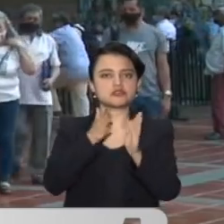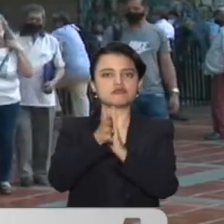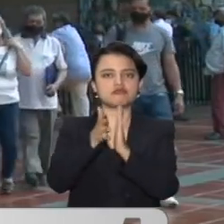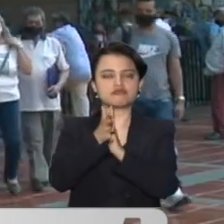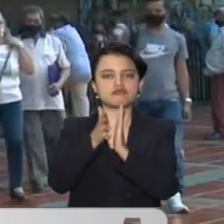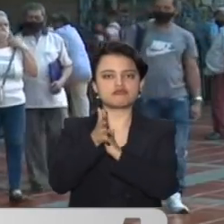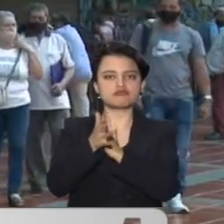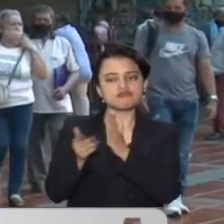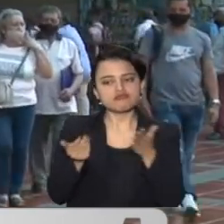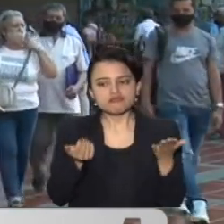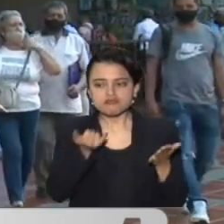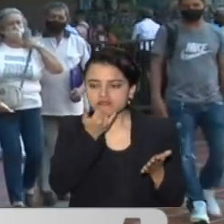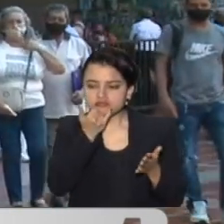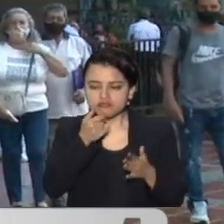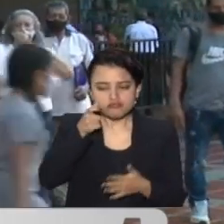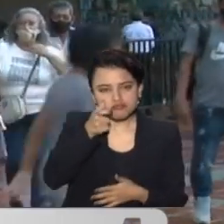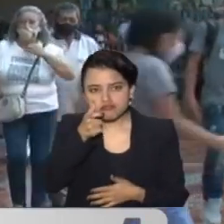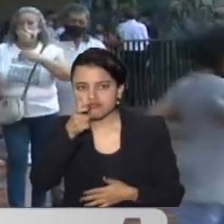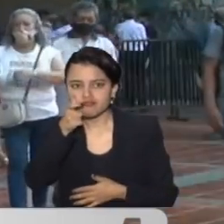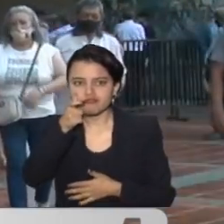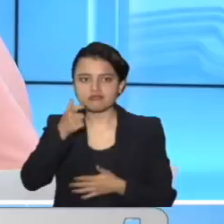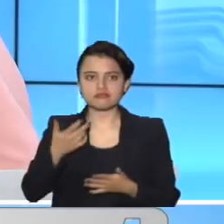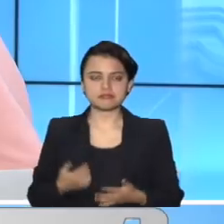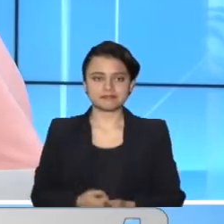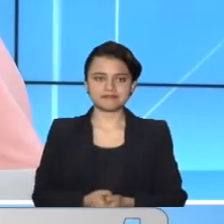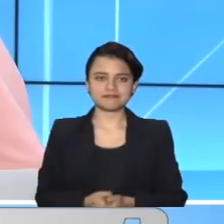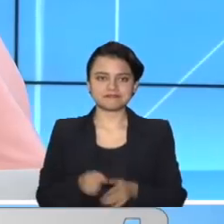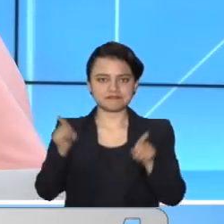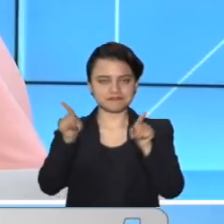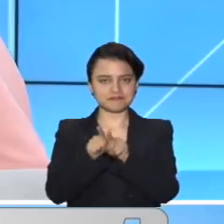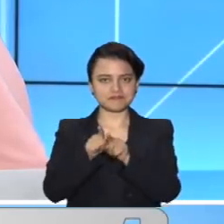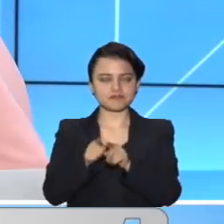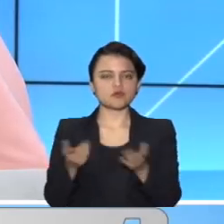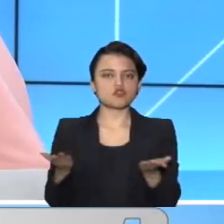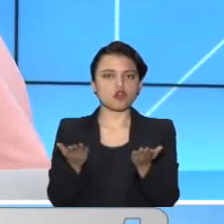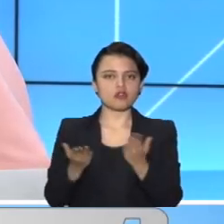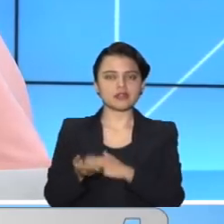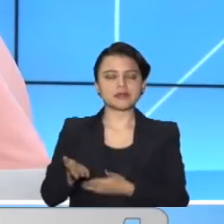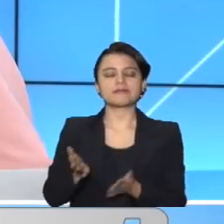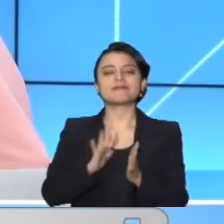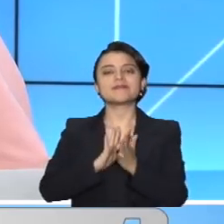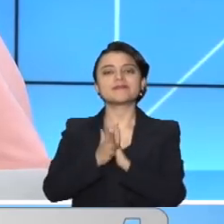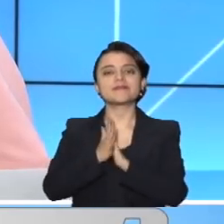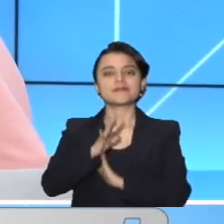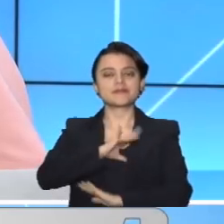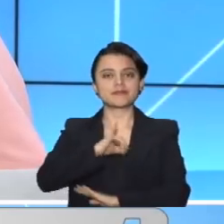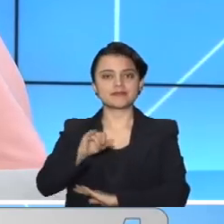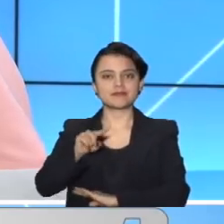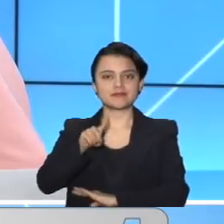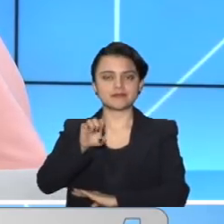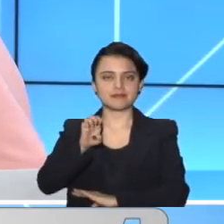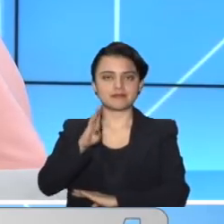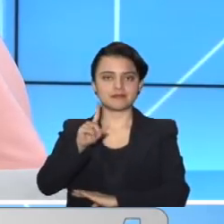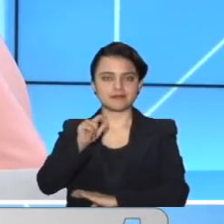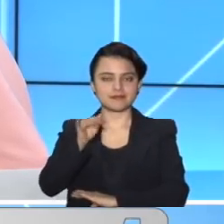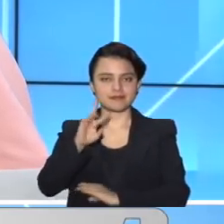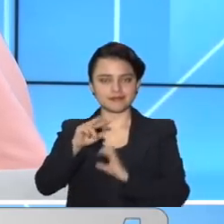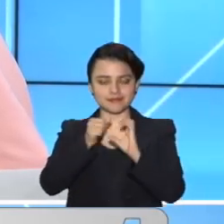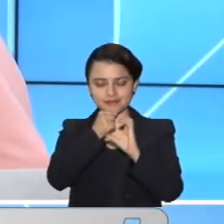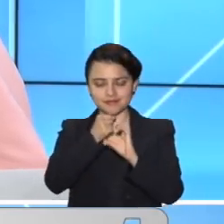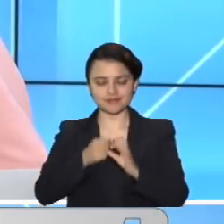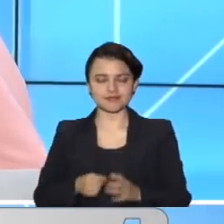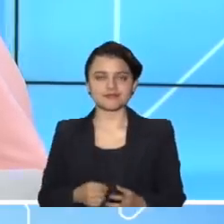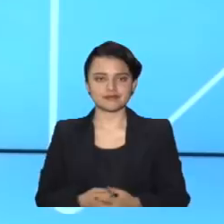haciéndole seguimiento al caso de la eutanasia para don Víctor Escobar. Es por ahora la información desde el centro de Cali. Sebastián Bedoya, Noticentro 1,